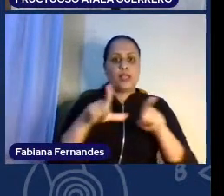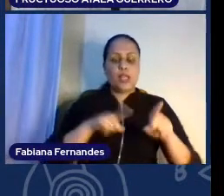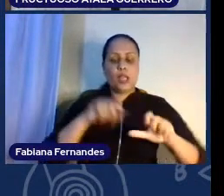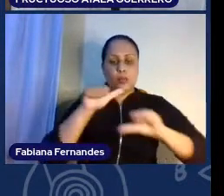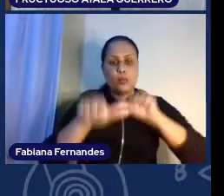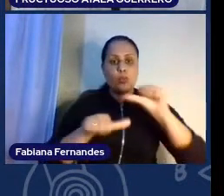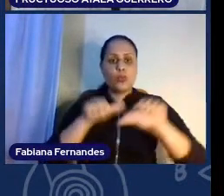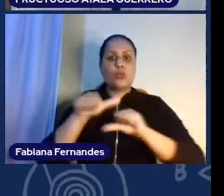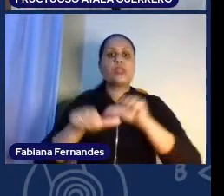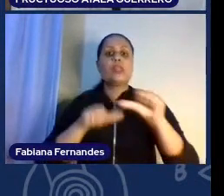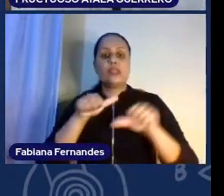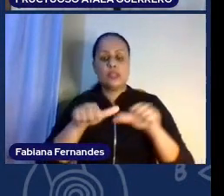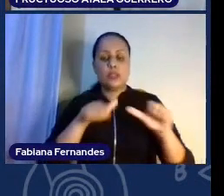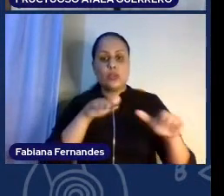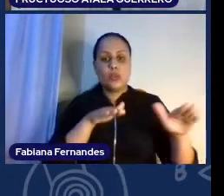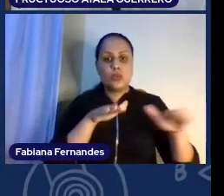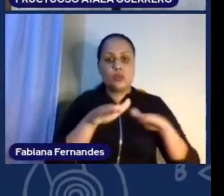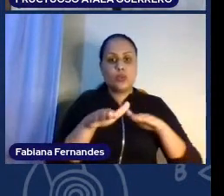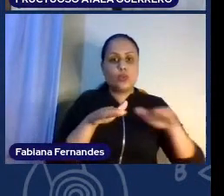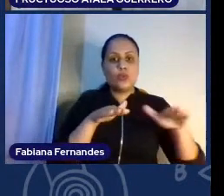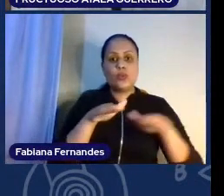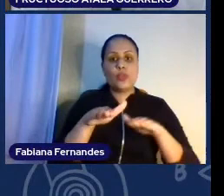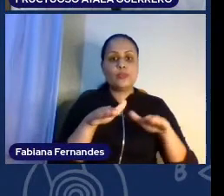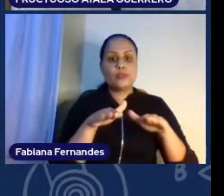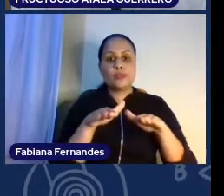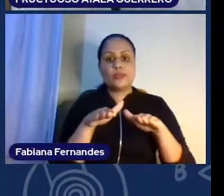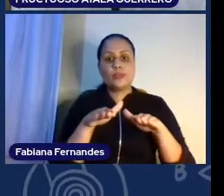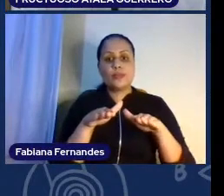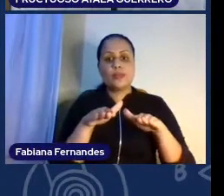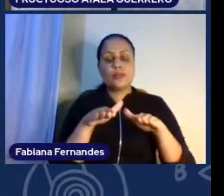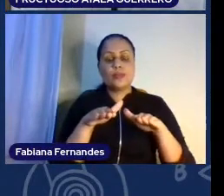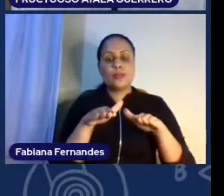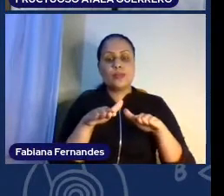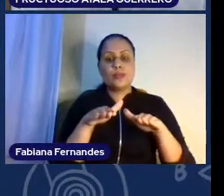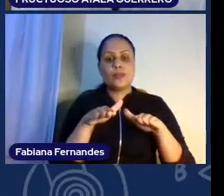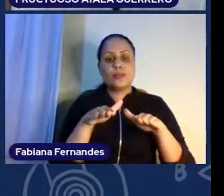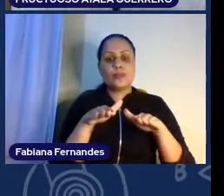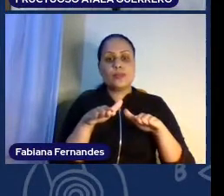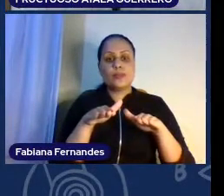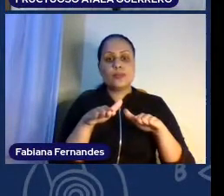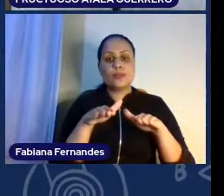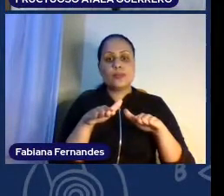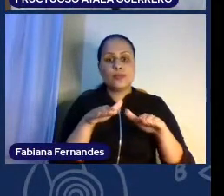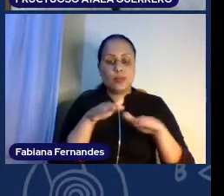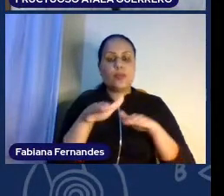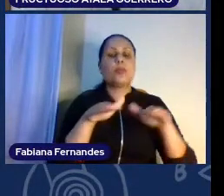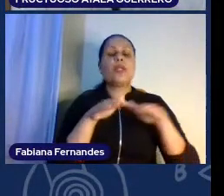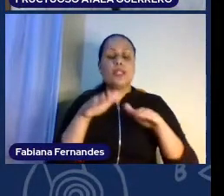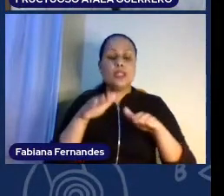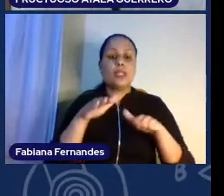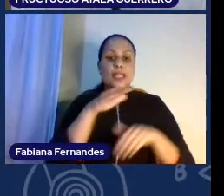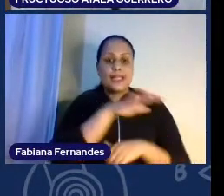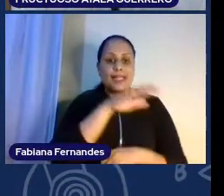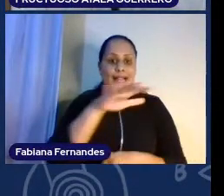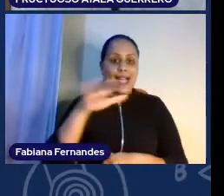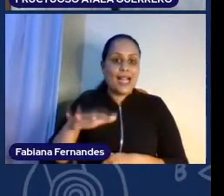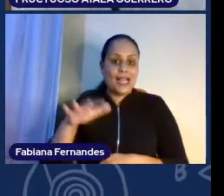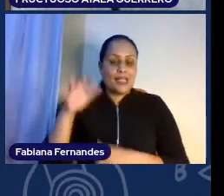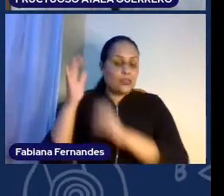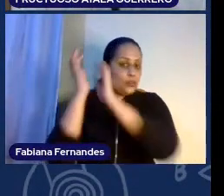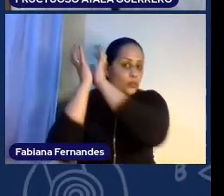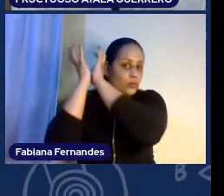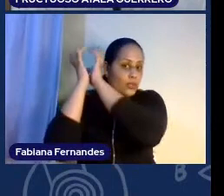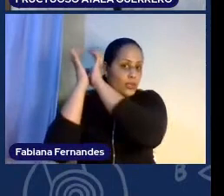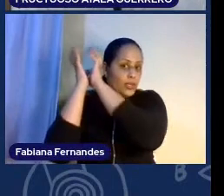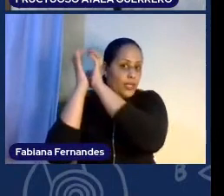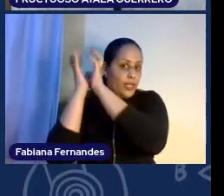la modificación de las regiones cerebrales y de los neurotransmisores